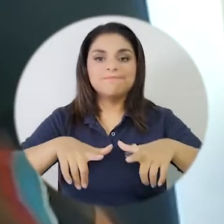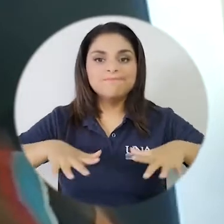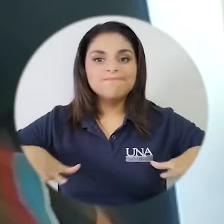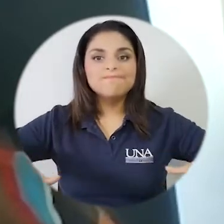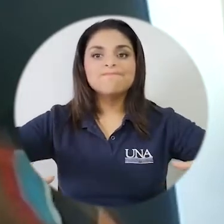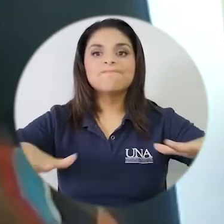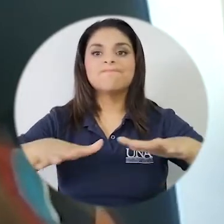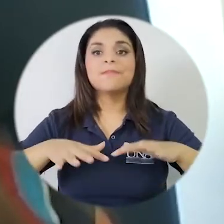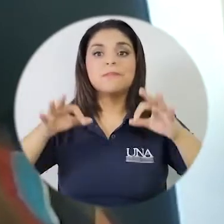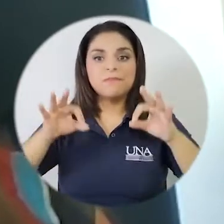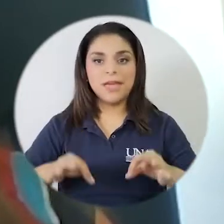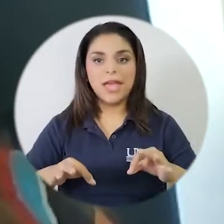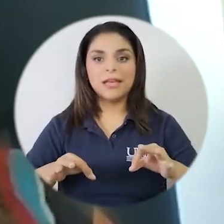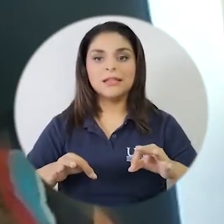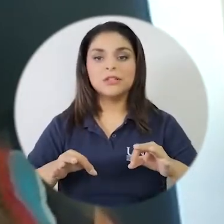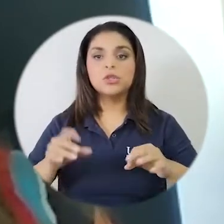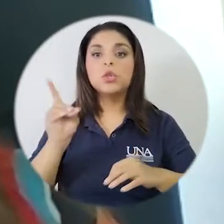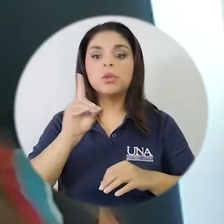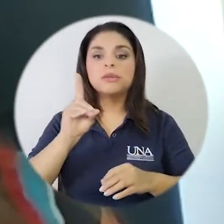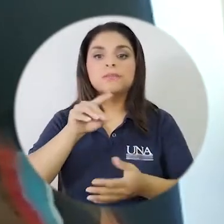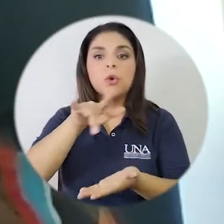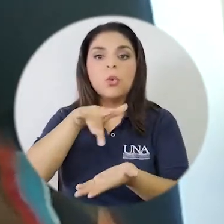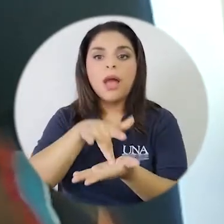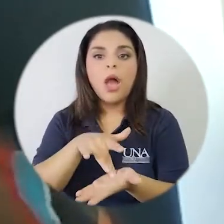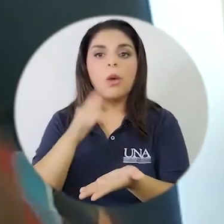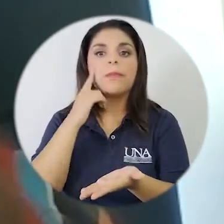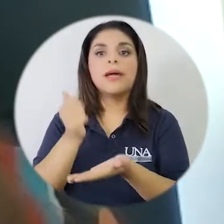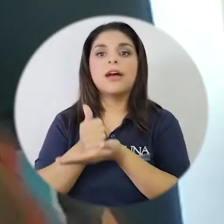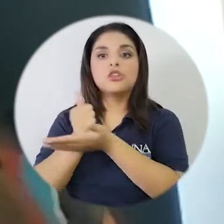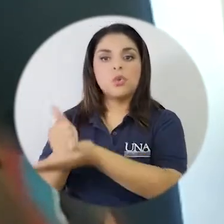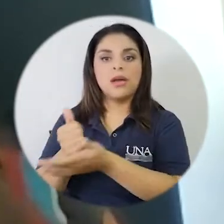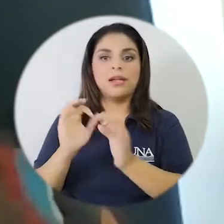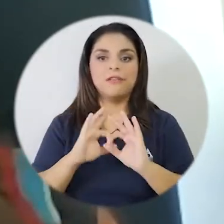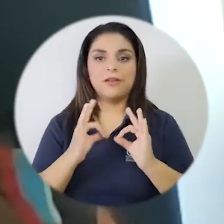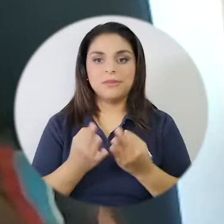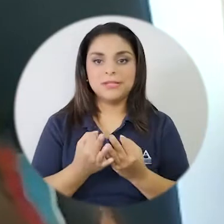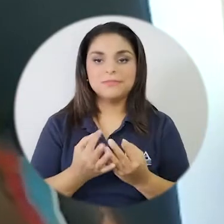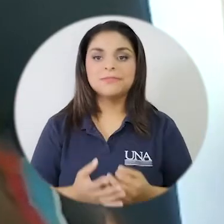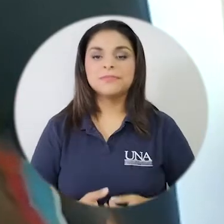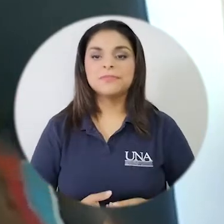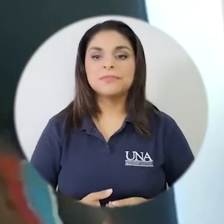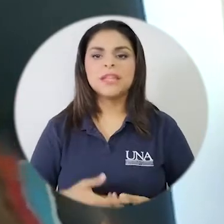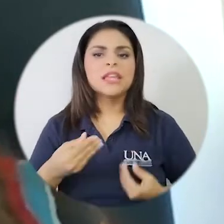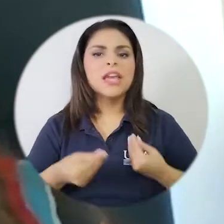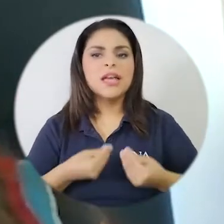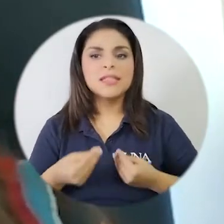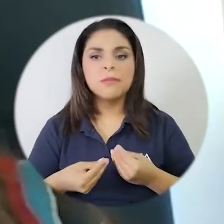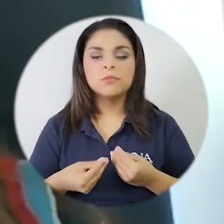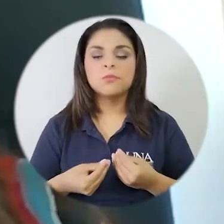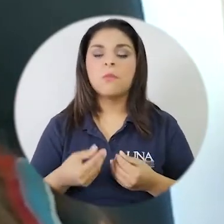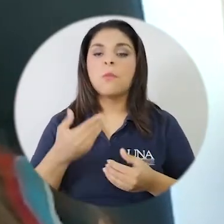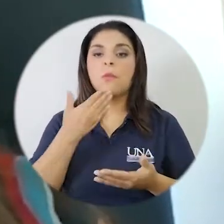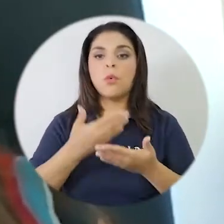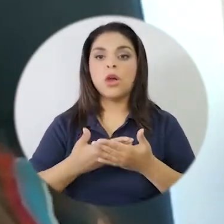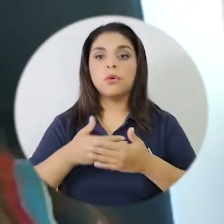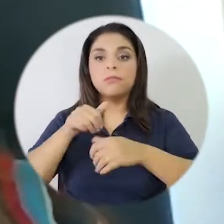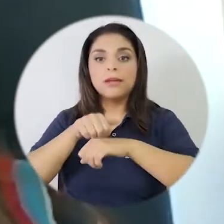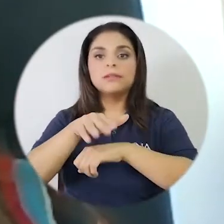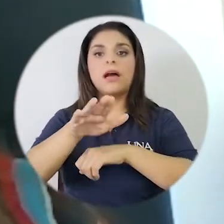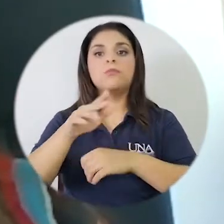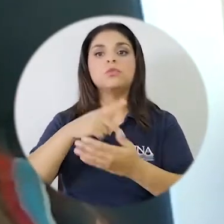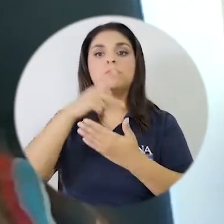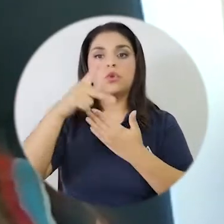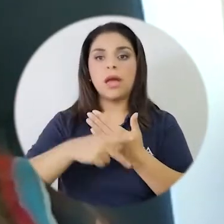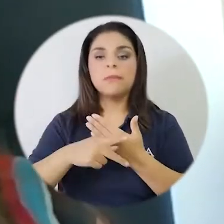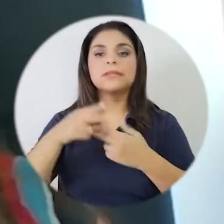equipado, bien ubicado para poder ayudar a las familias. ¿Qué hemos hecho con relación a eso? Estamos lanzando un programa que le